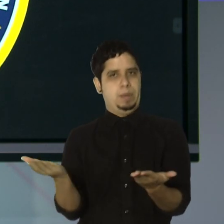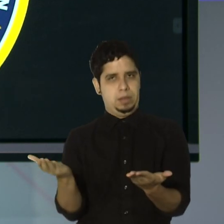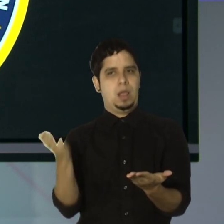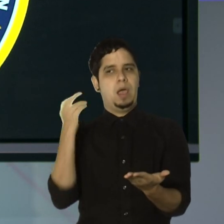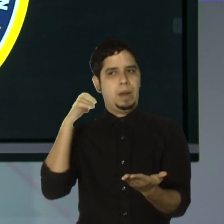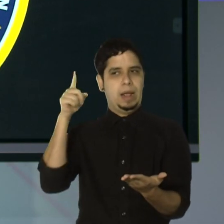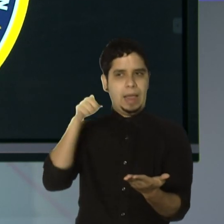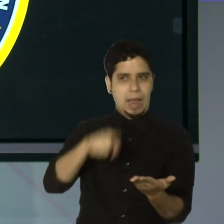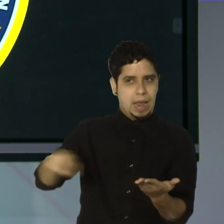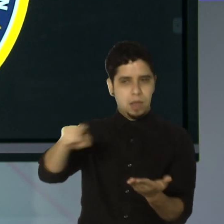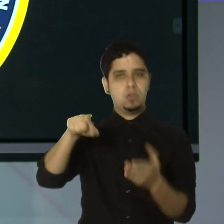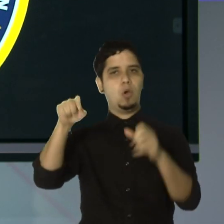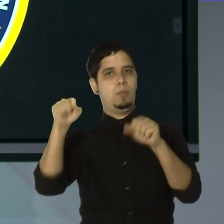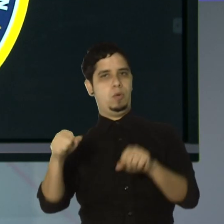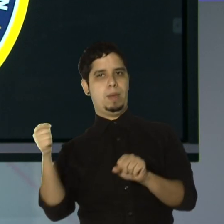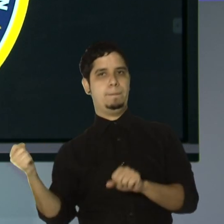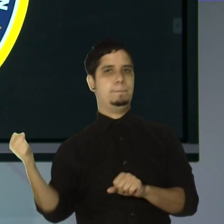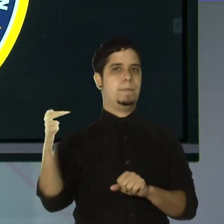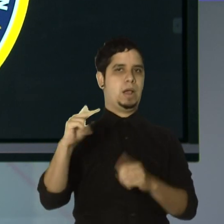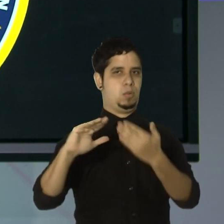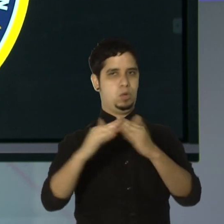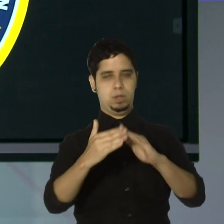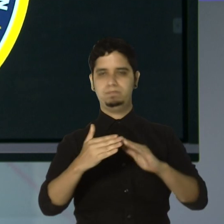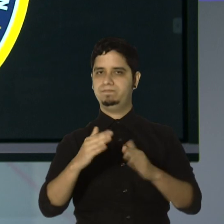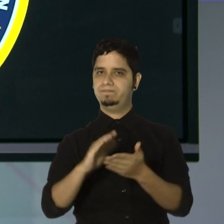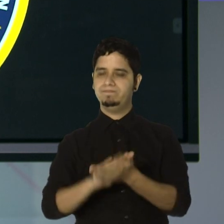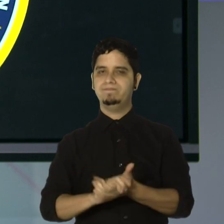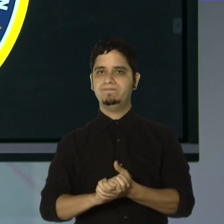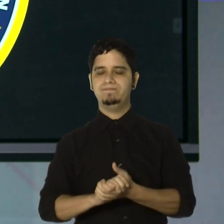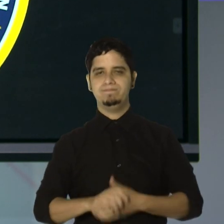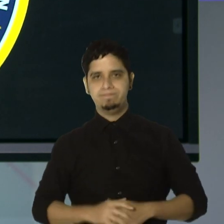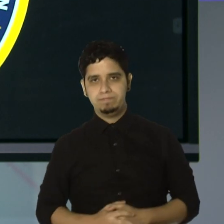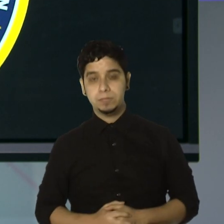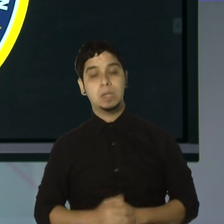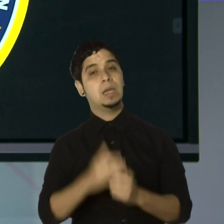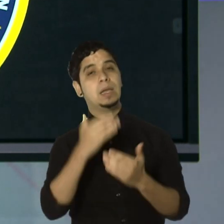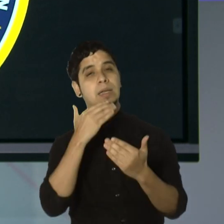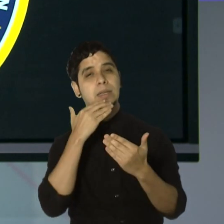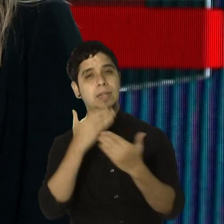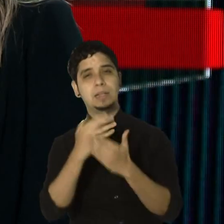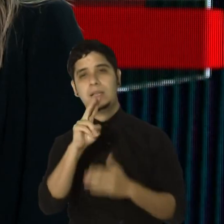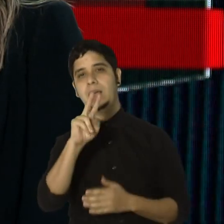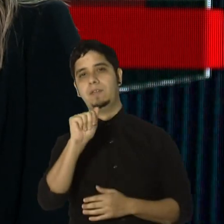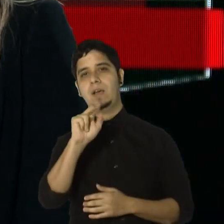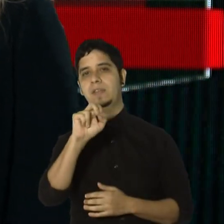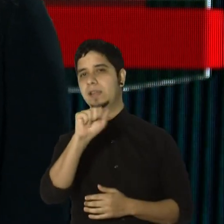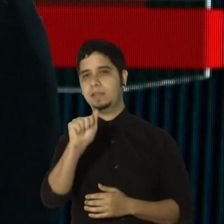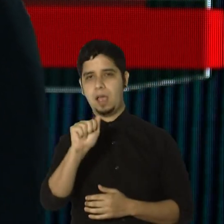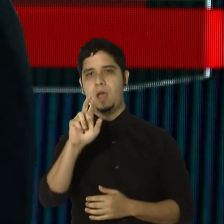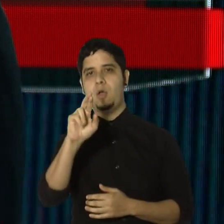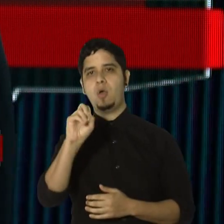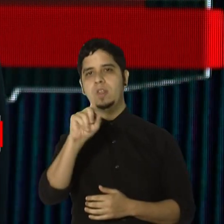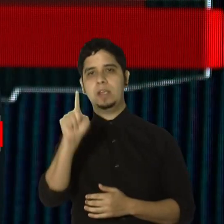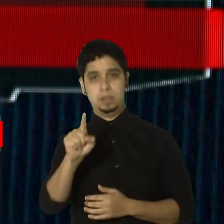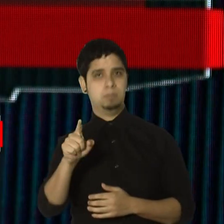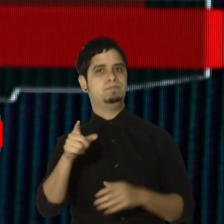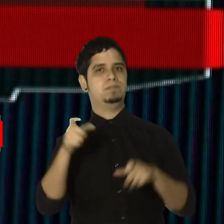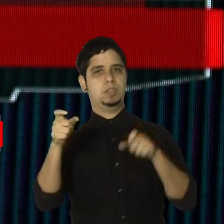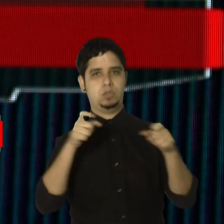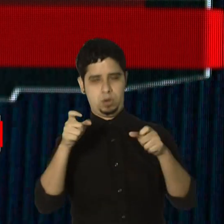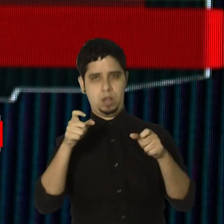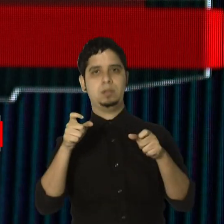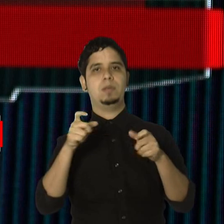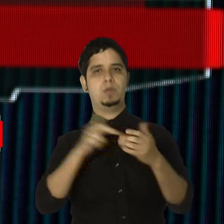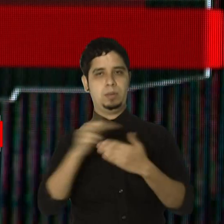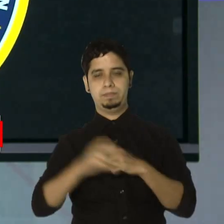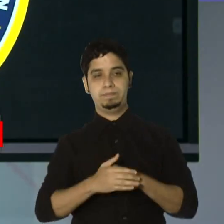para poderlo reintegrar. Pues muchísimas gracias, Vanessa Rodríguez, directora del programa de